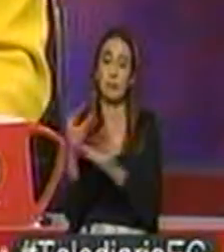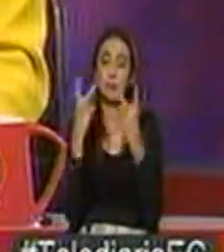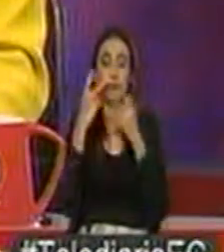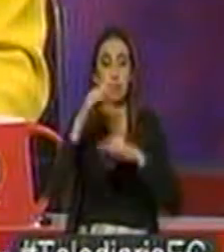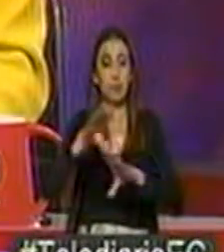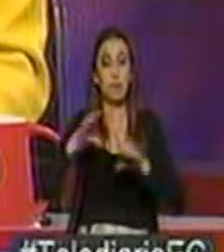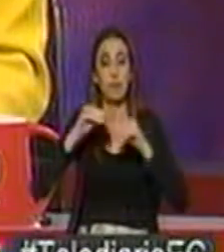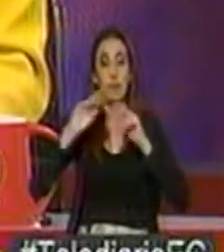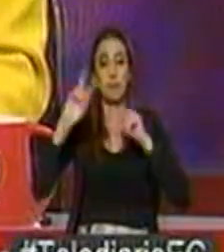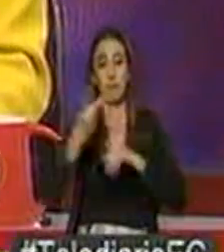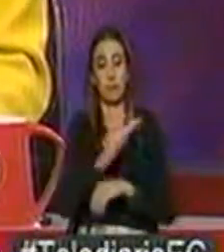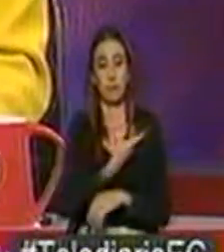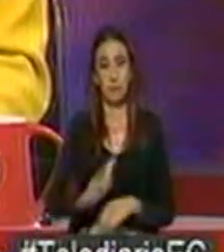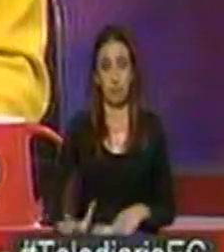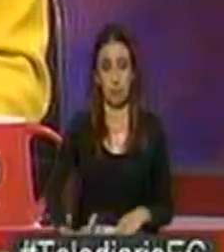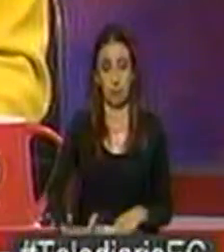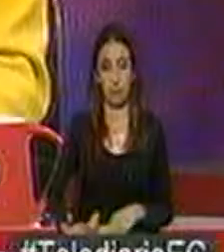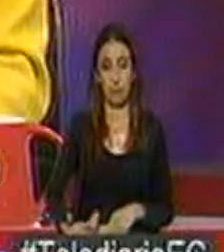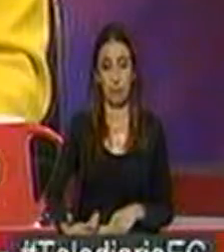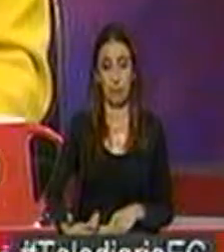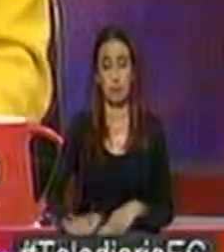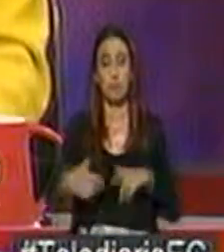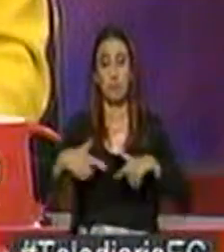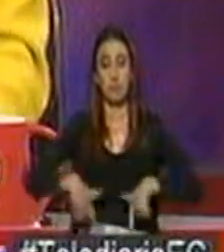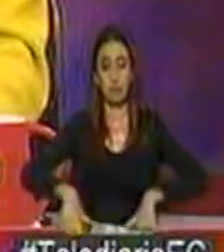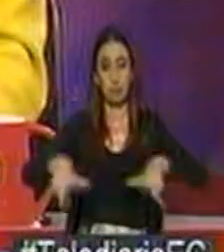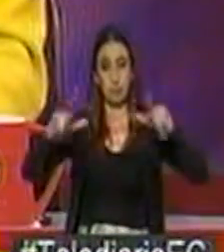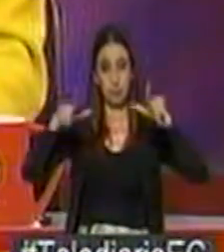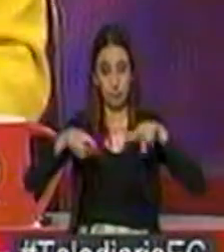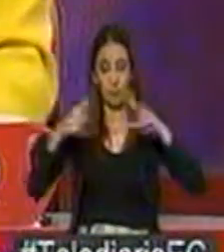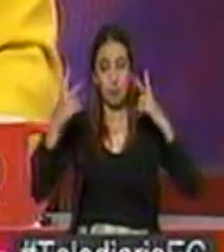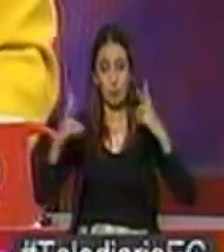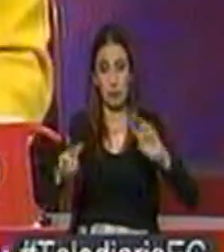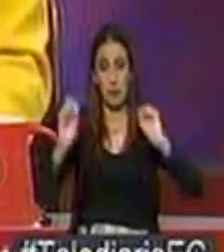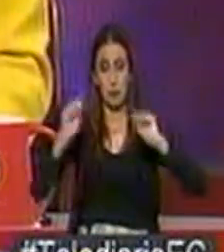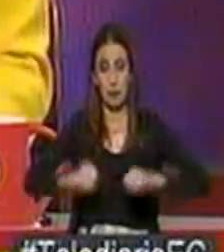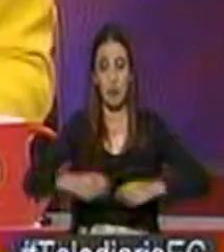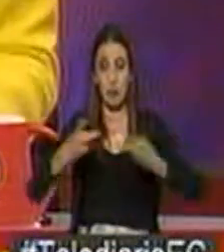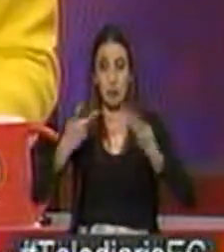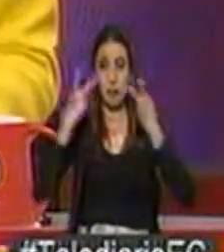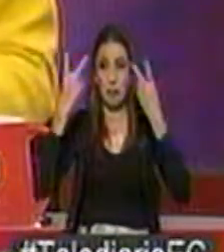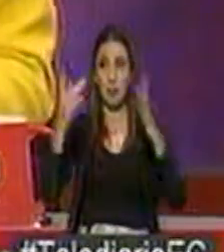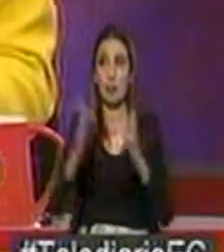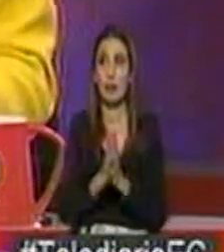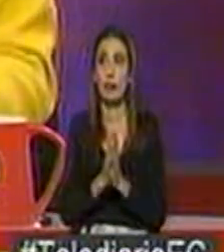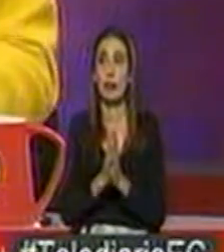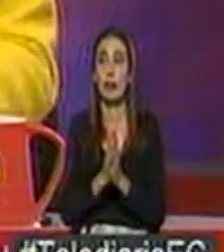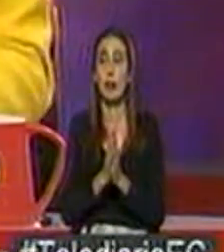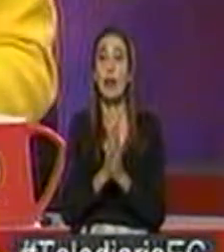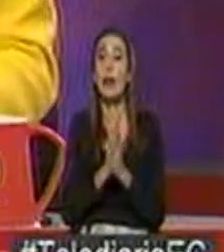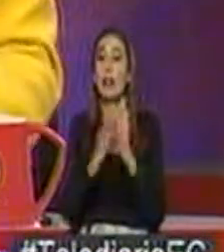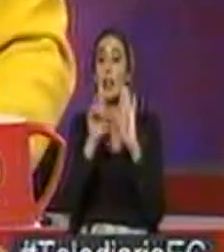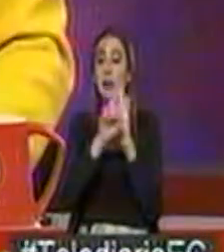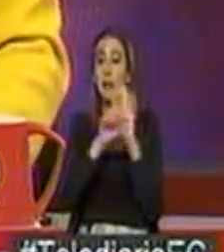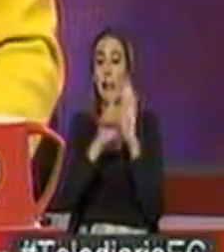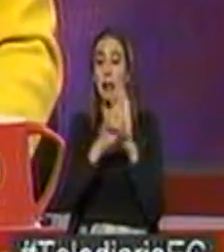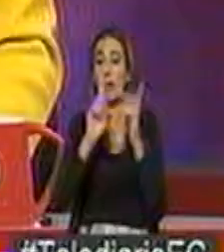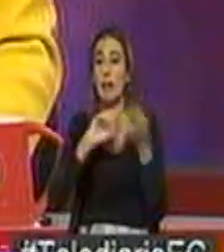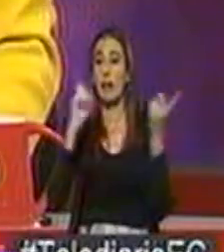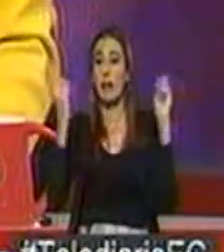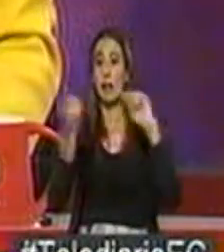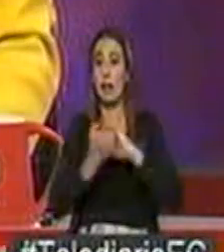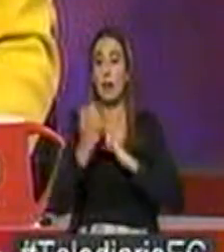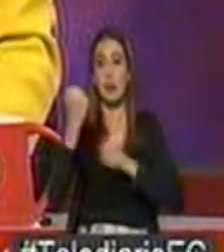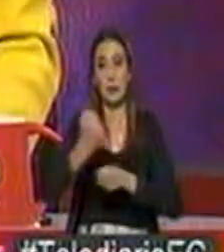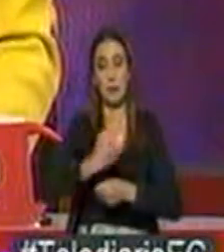igual que el vicepresidente y el presidente de la República, Lenín Moreno, a quien acabamos de escuchar y mencionaba las reformas laborales serán uno de los temas